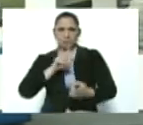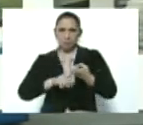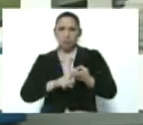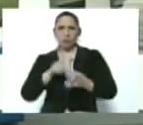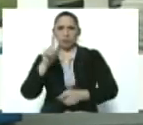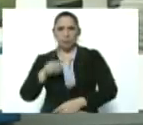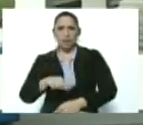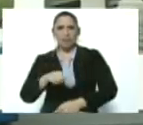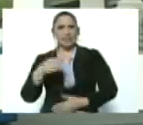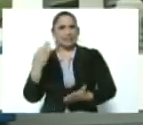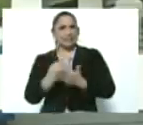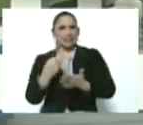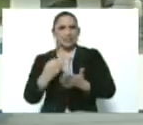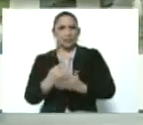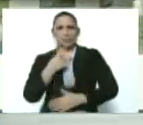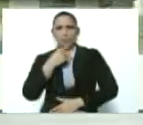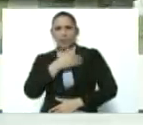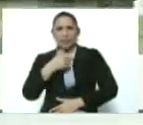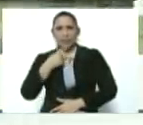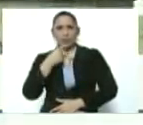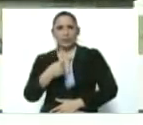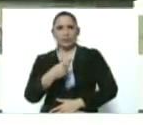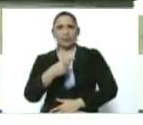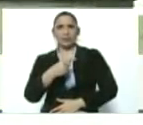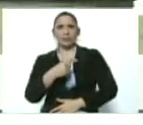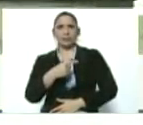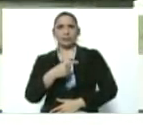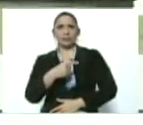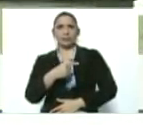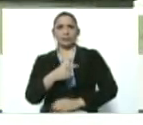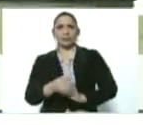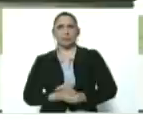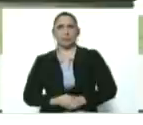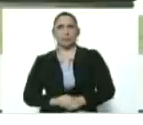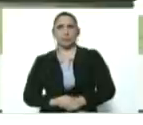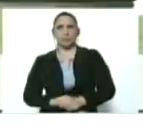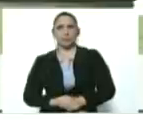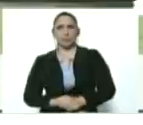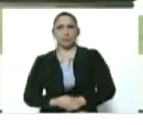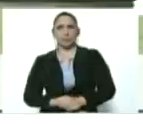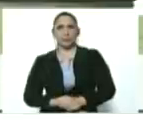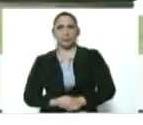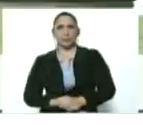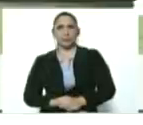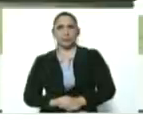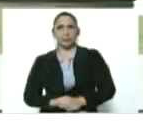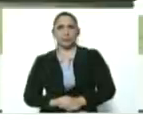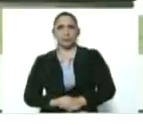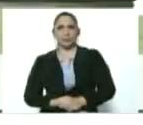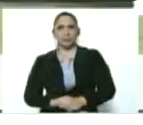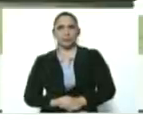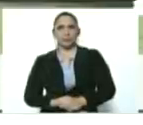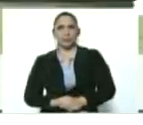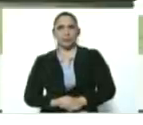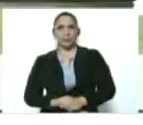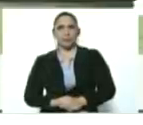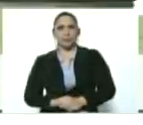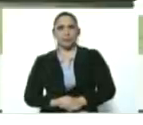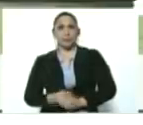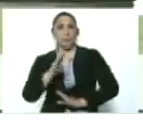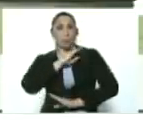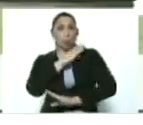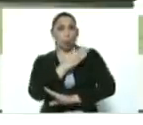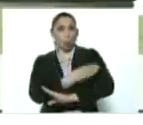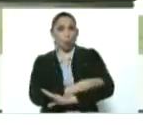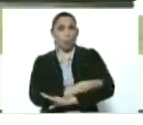el poder popular ernesto néstor eran esta onstar pared el poder